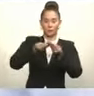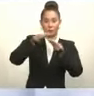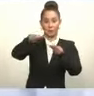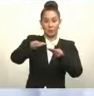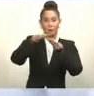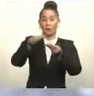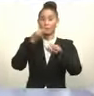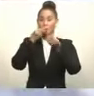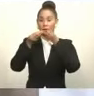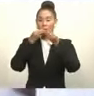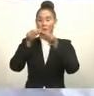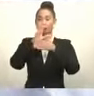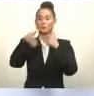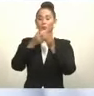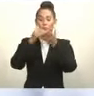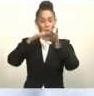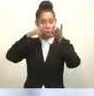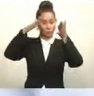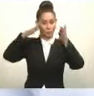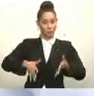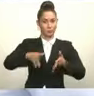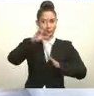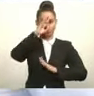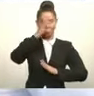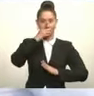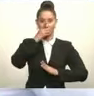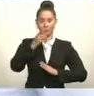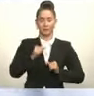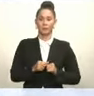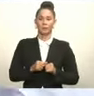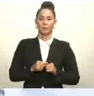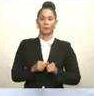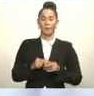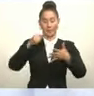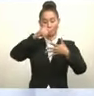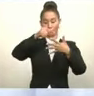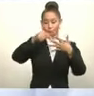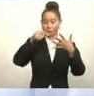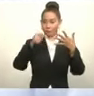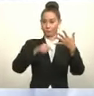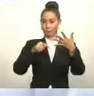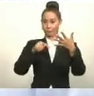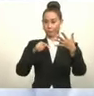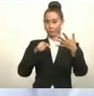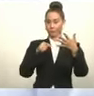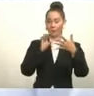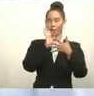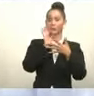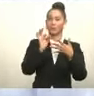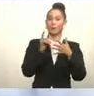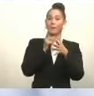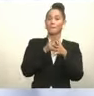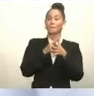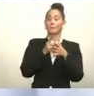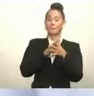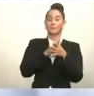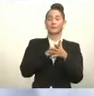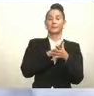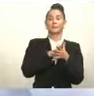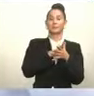alimentación escolar a todos los estudiantes de la República Dominicana. Con cinco características básicas. Primera